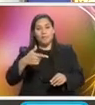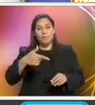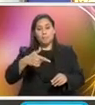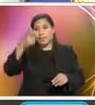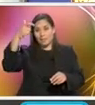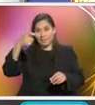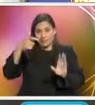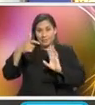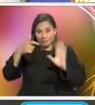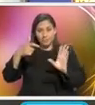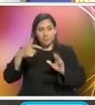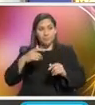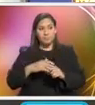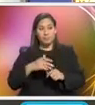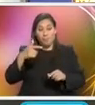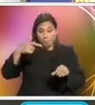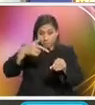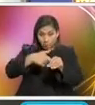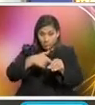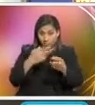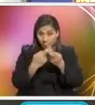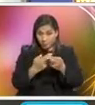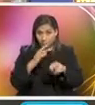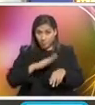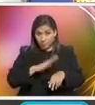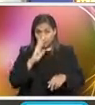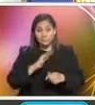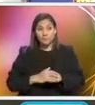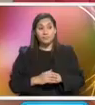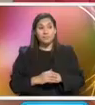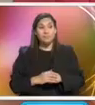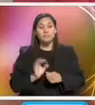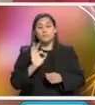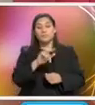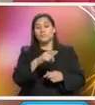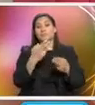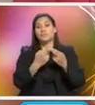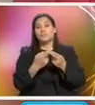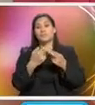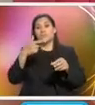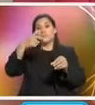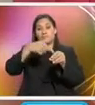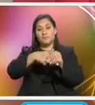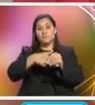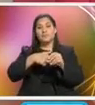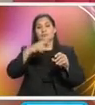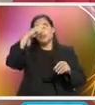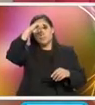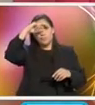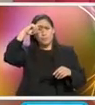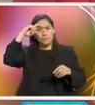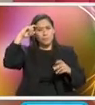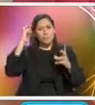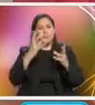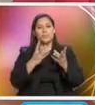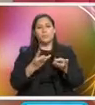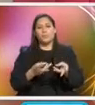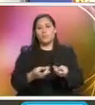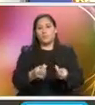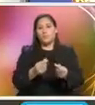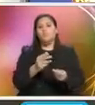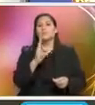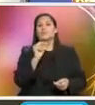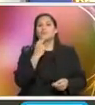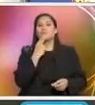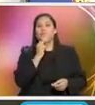¿no? Hasta ahí, porque si lo llenas más es muy probable que ese resto de gasolina se evapore, ¿no? Y no solo no lo